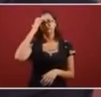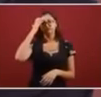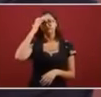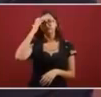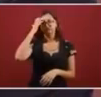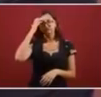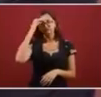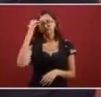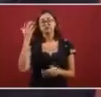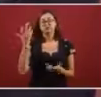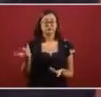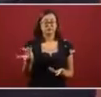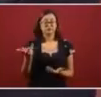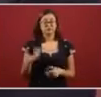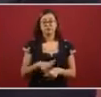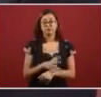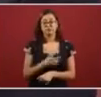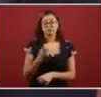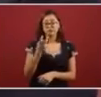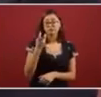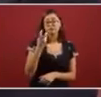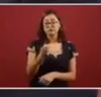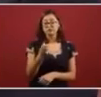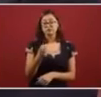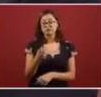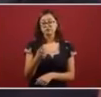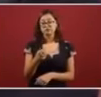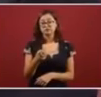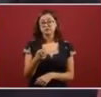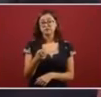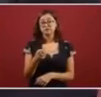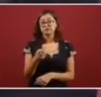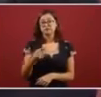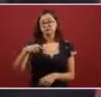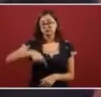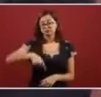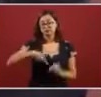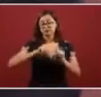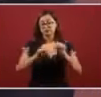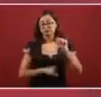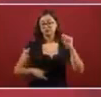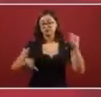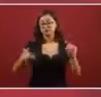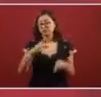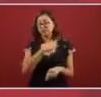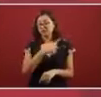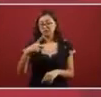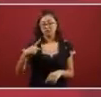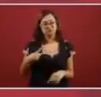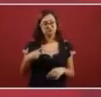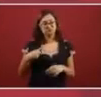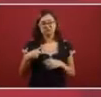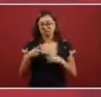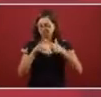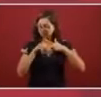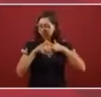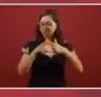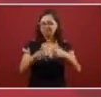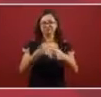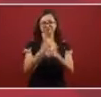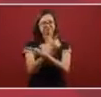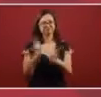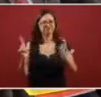y por eso México tiene que seguir siendo un país libre y